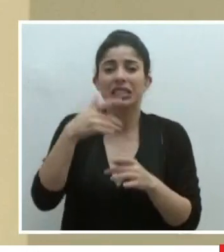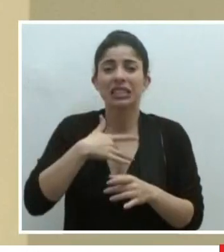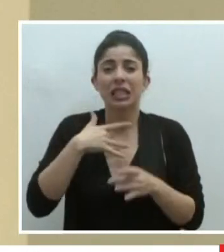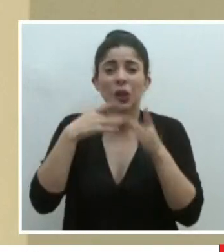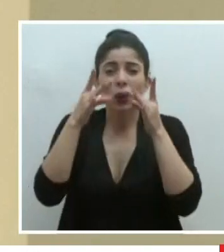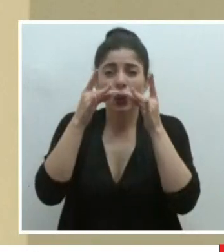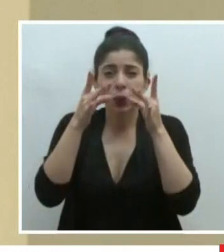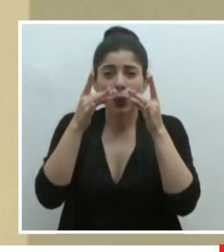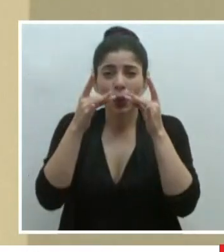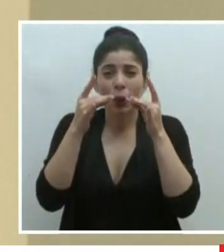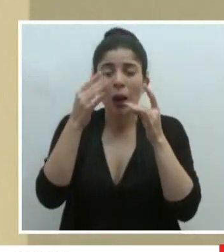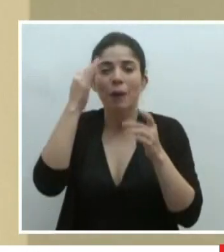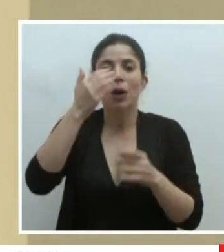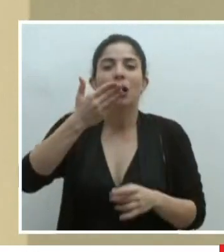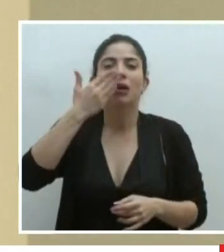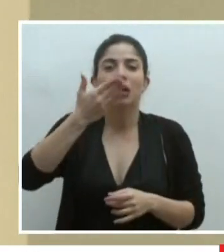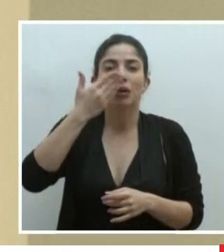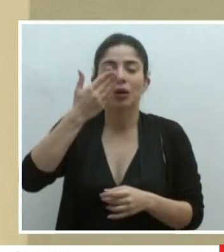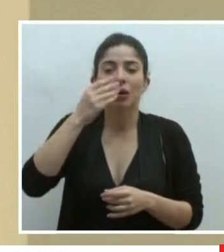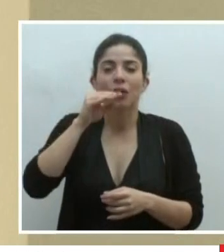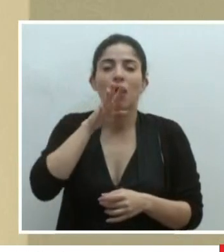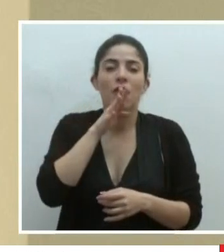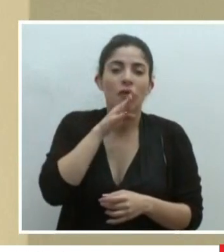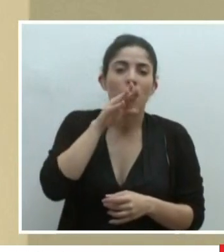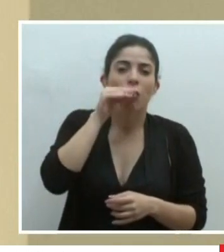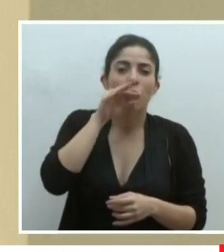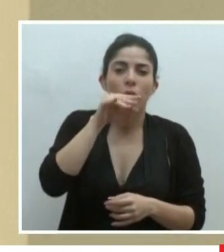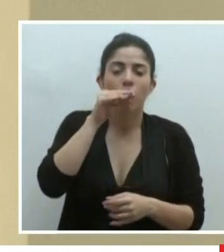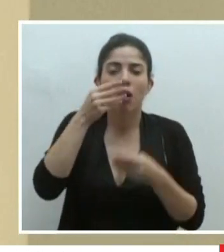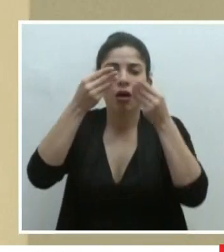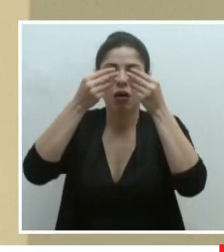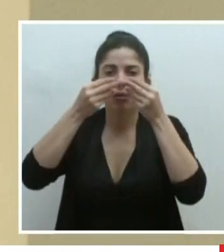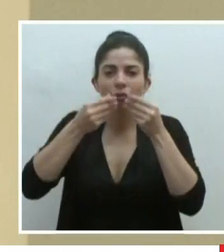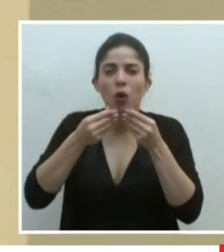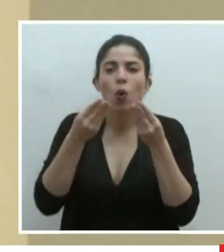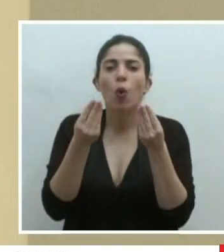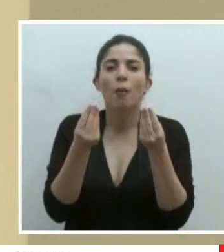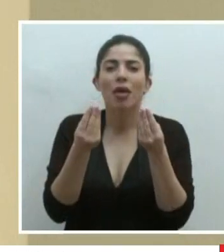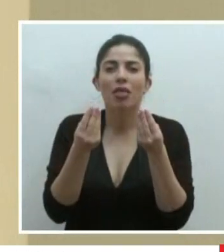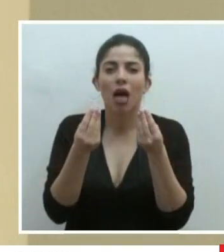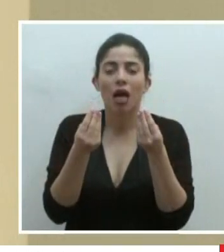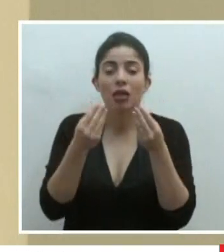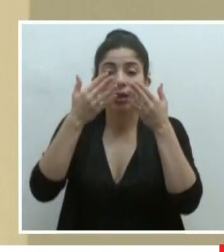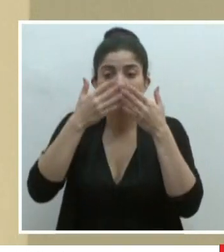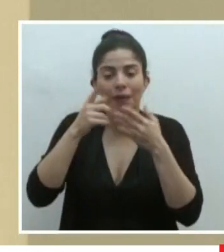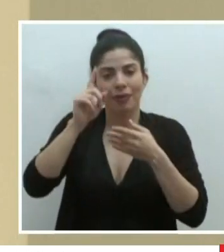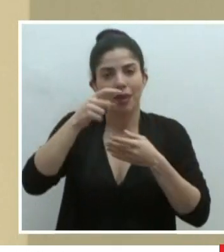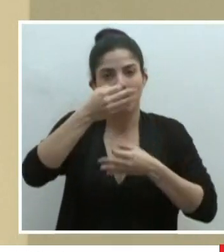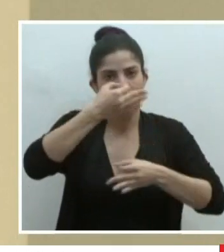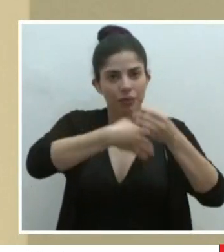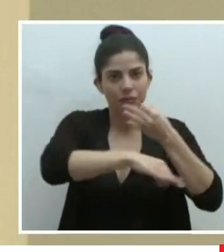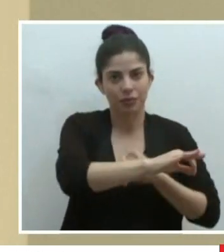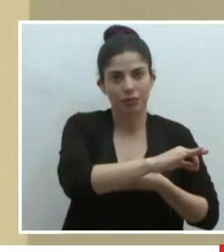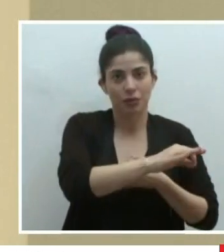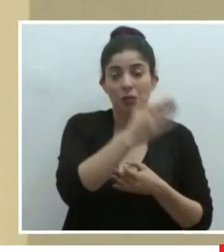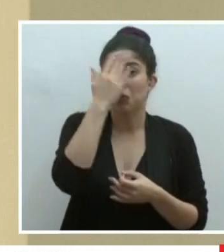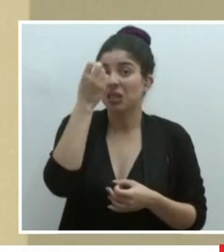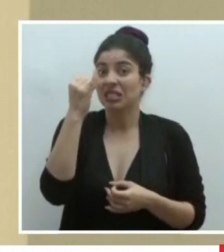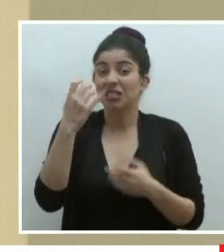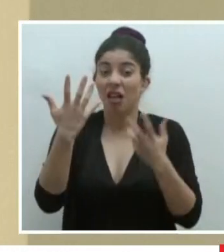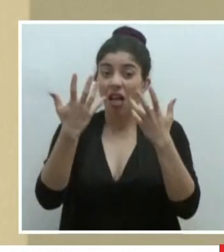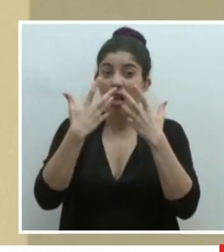porque la respiración, estar hablando va a humedecer la mascarilla, hay que buscar cómo reemplazarla, porque si